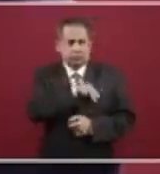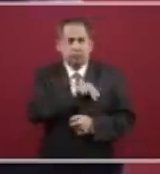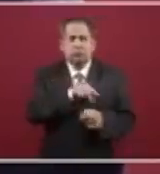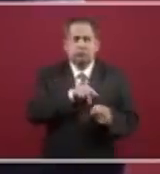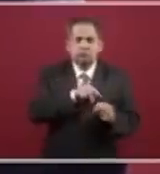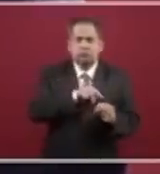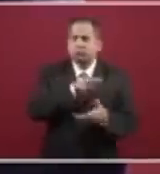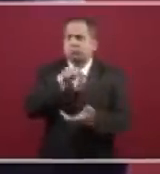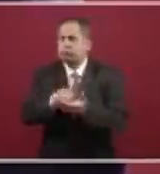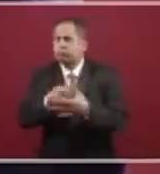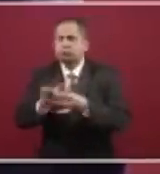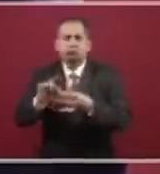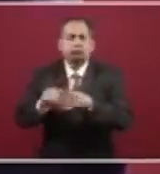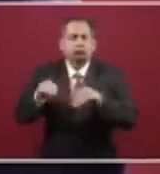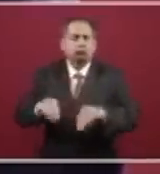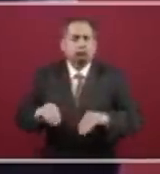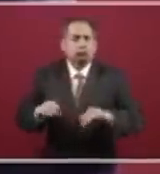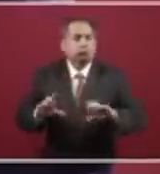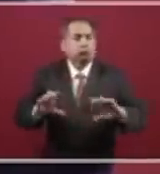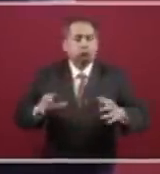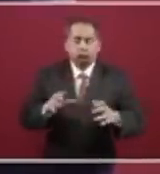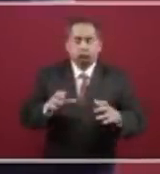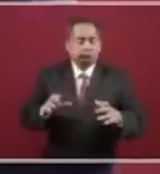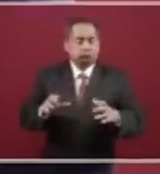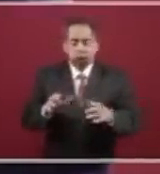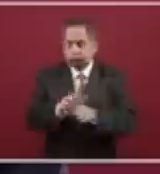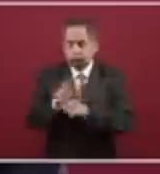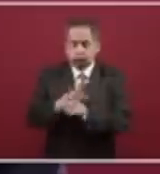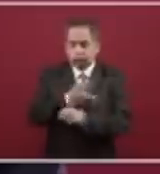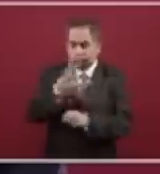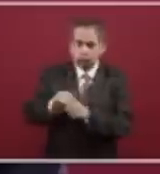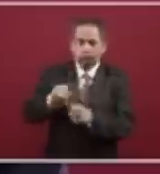ya con el número de elementos suficientes